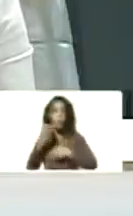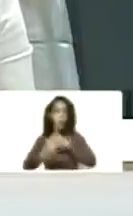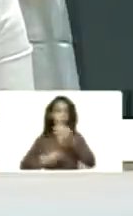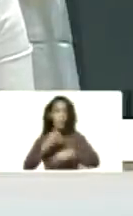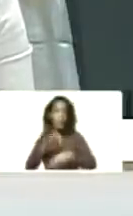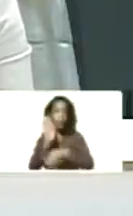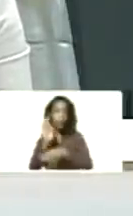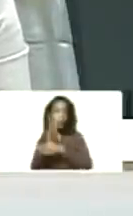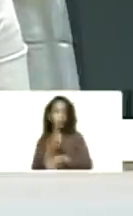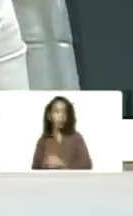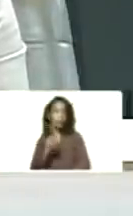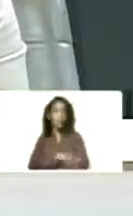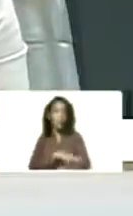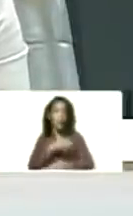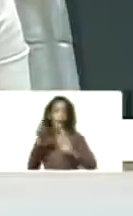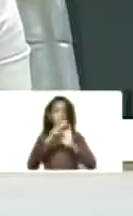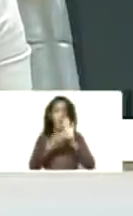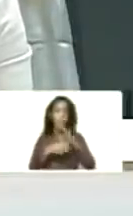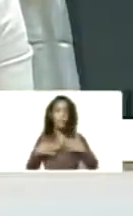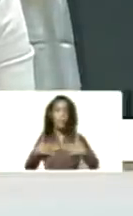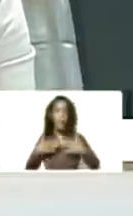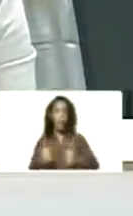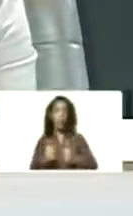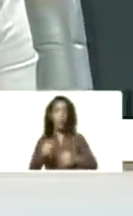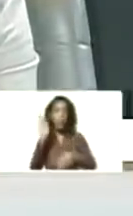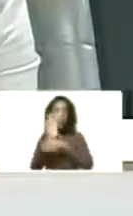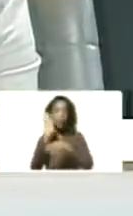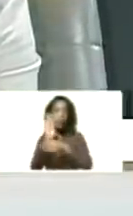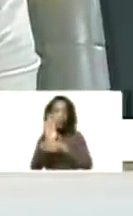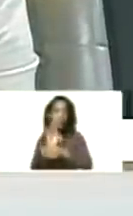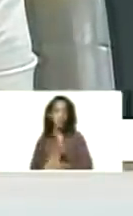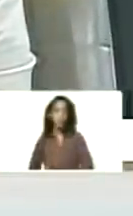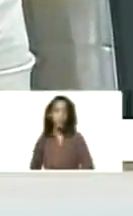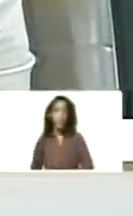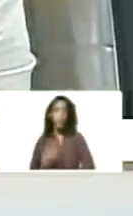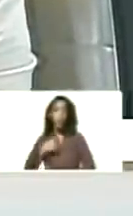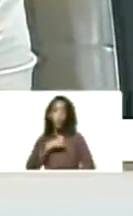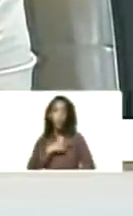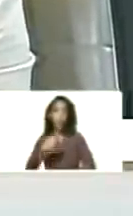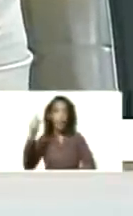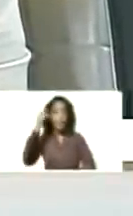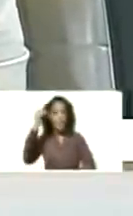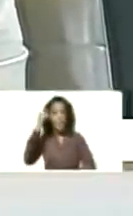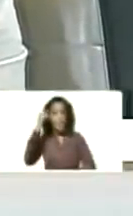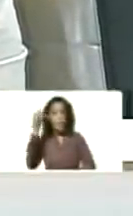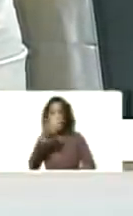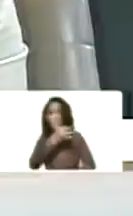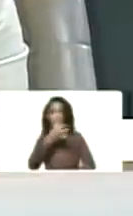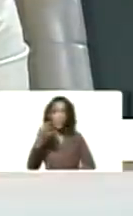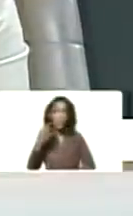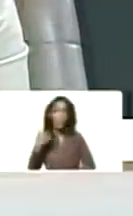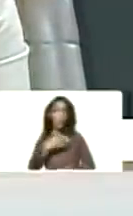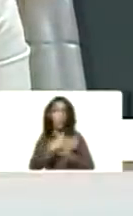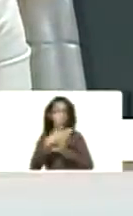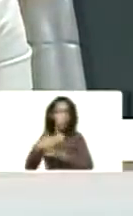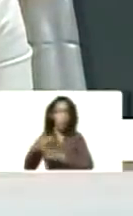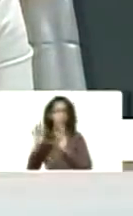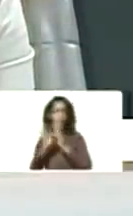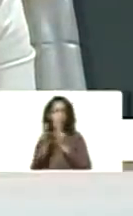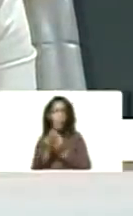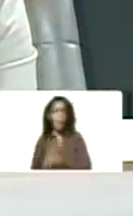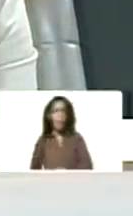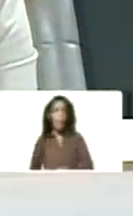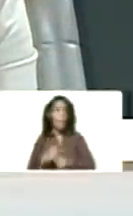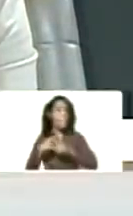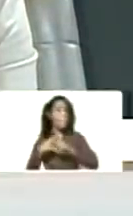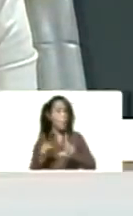y reforzar las medidas de prevención y de bioseguridad. Estamos en una fecha extraordinaria para compartir con la familia,